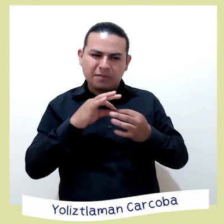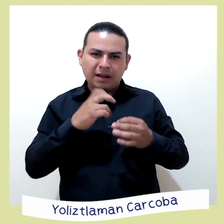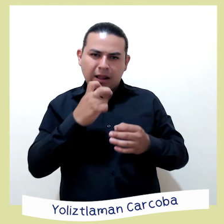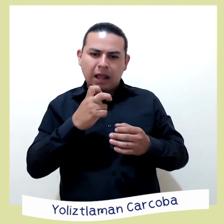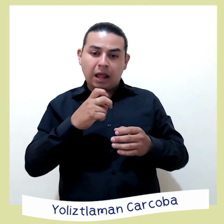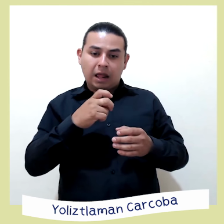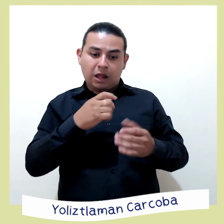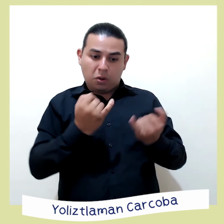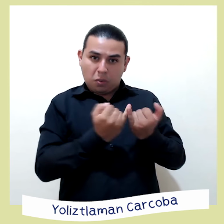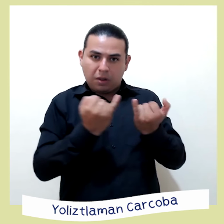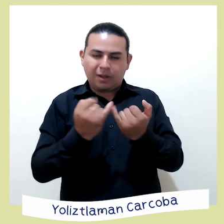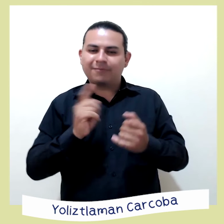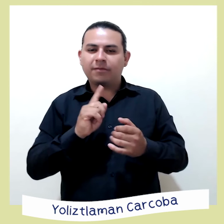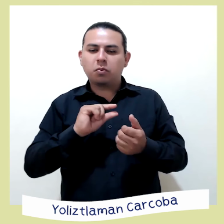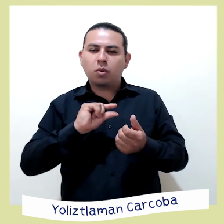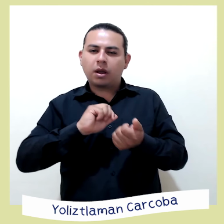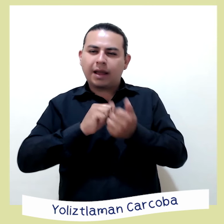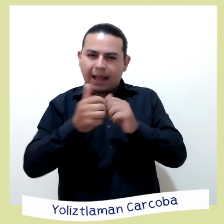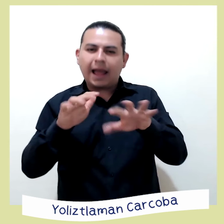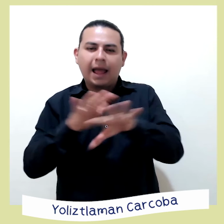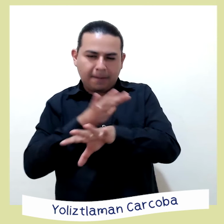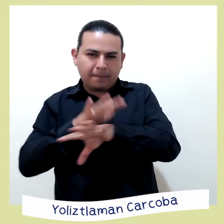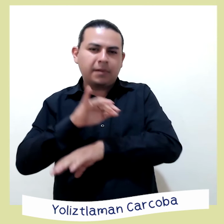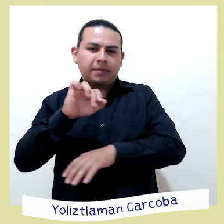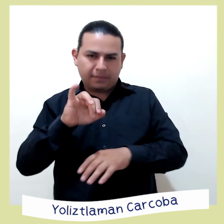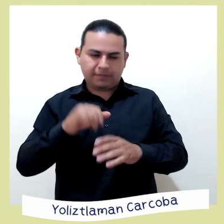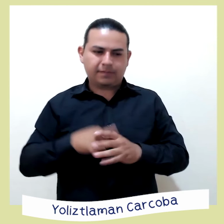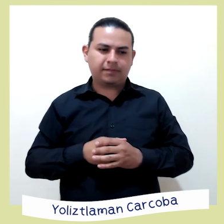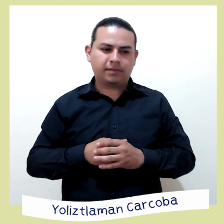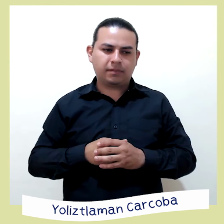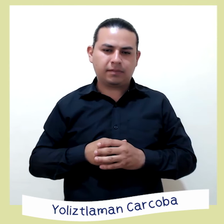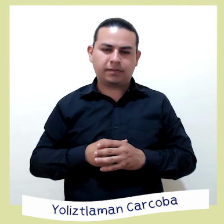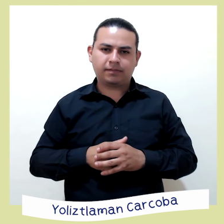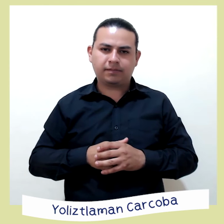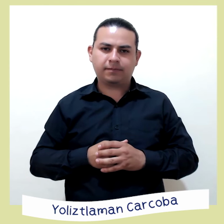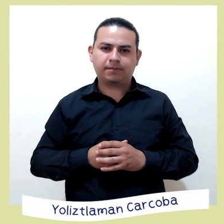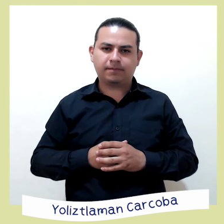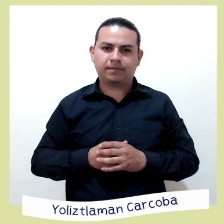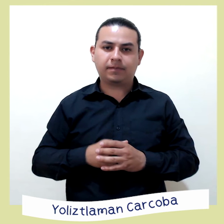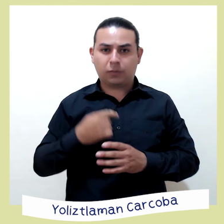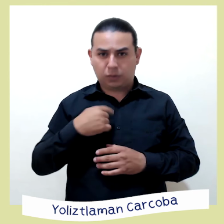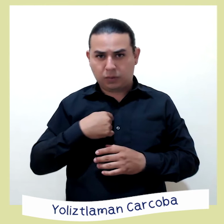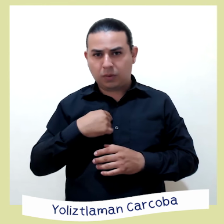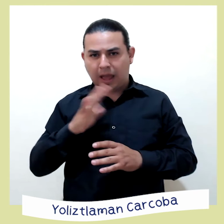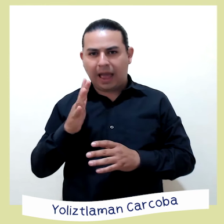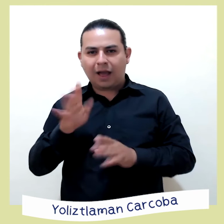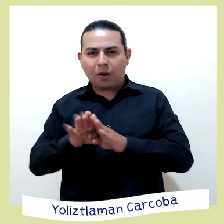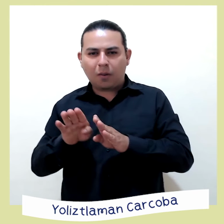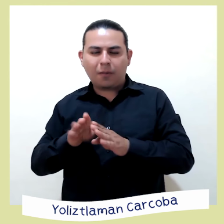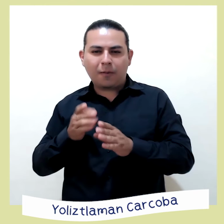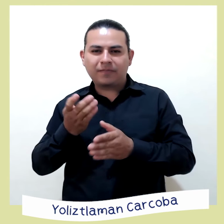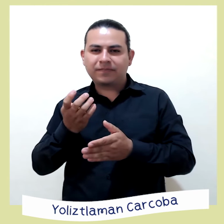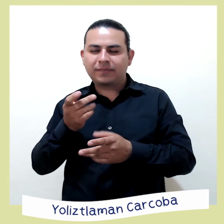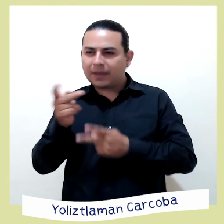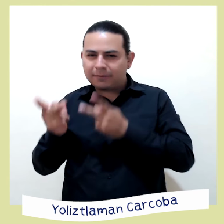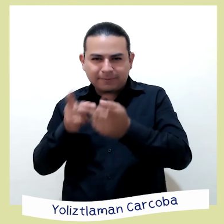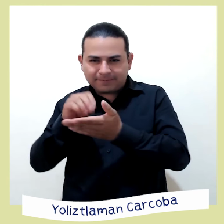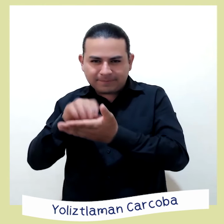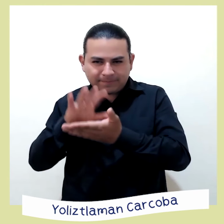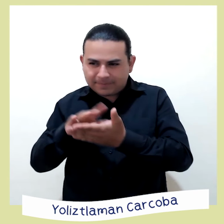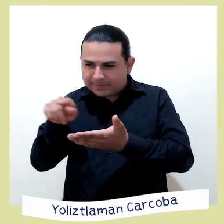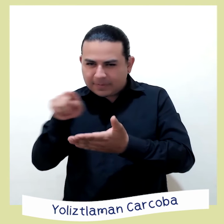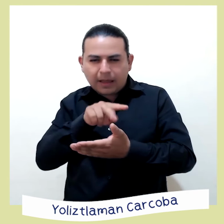evolucionando a través del tiempo, pero poco ha cambiado en el espacio del tiempo desde que tuvimos la oportunidad de hacer esta encuesta.